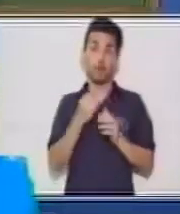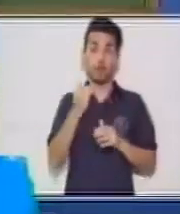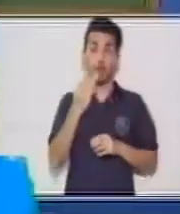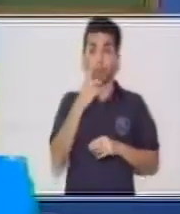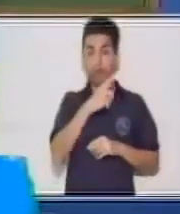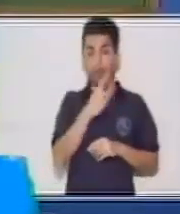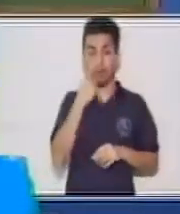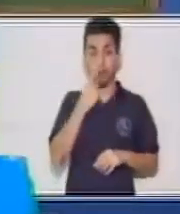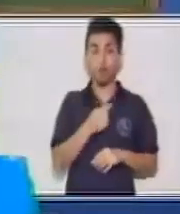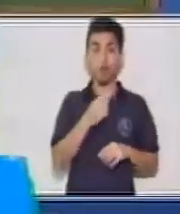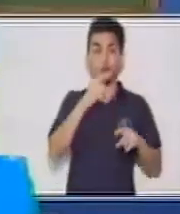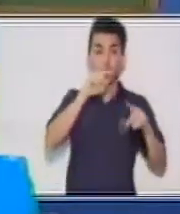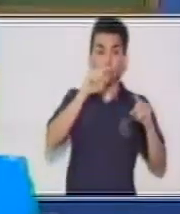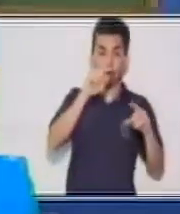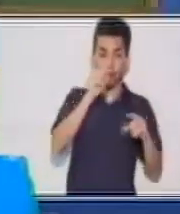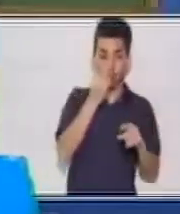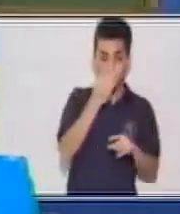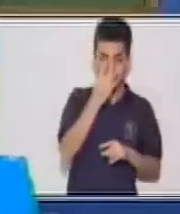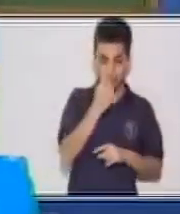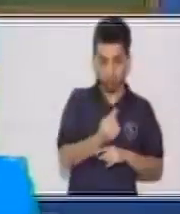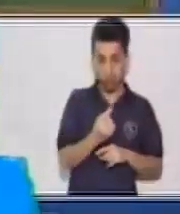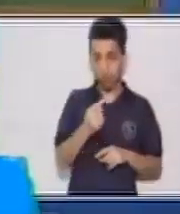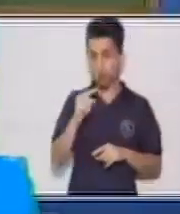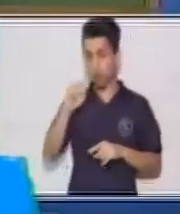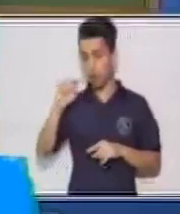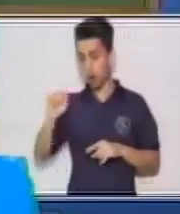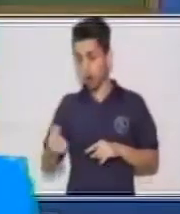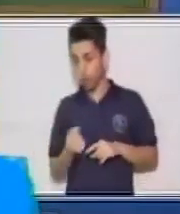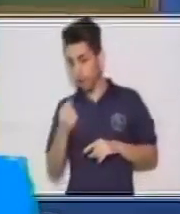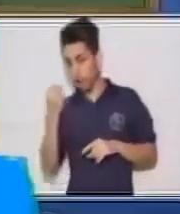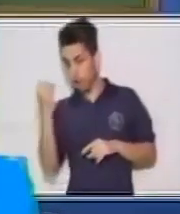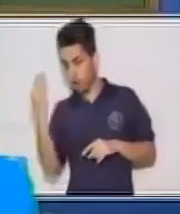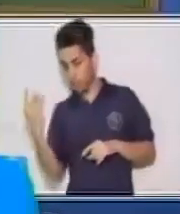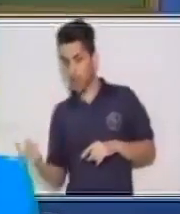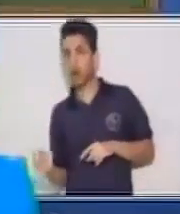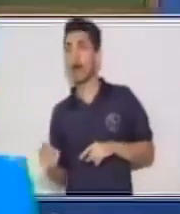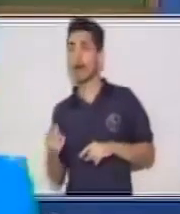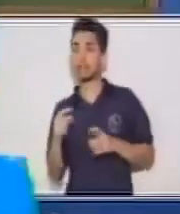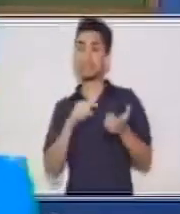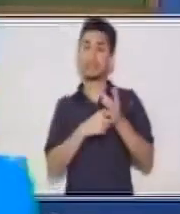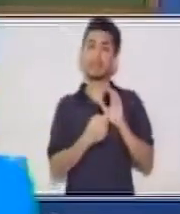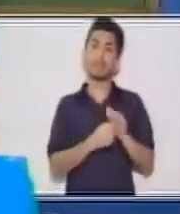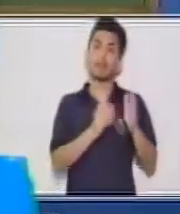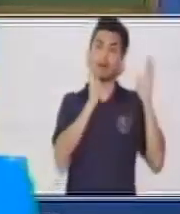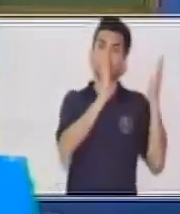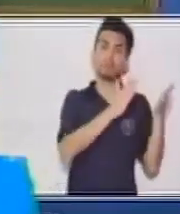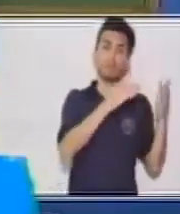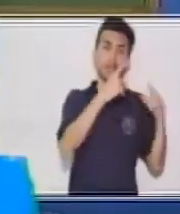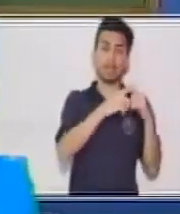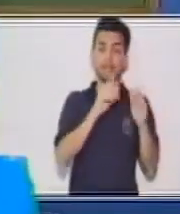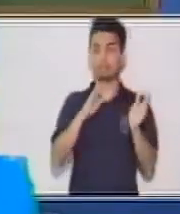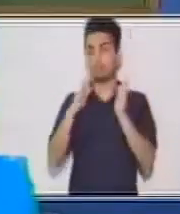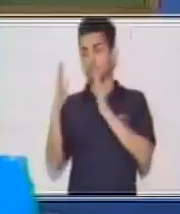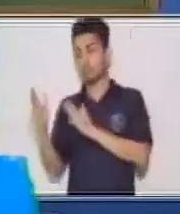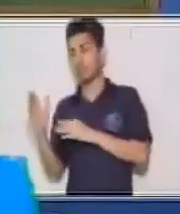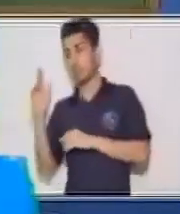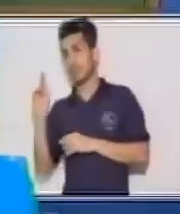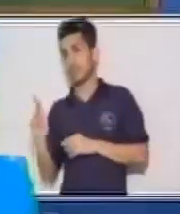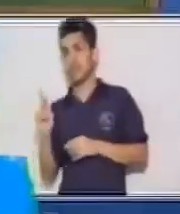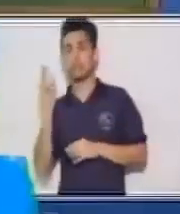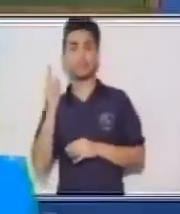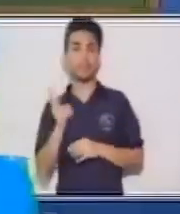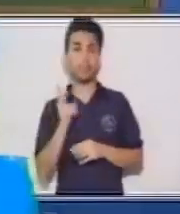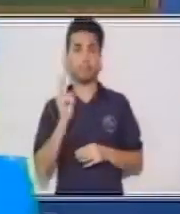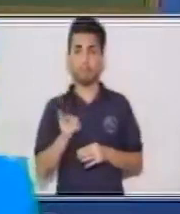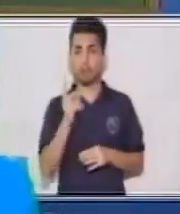coma, y acá otro número, los números que están acá van a pertenecer a X, y los que están de este lado pertenecerán a